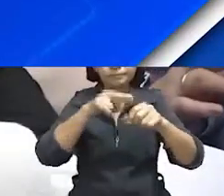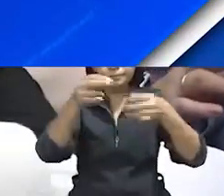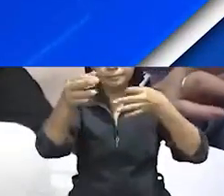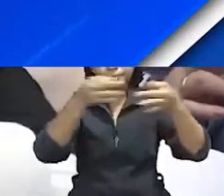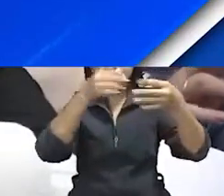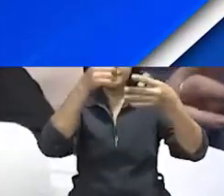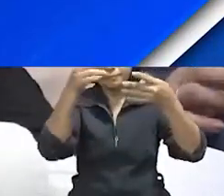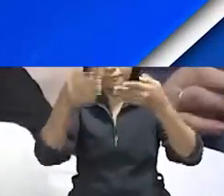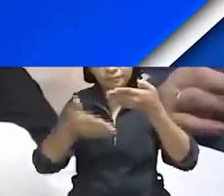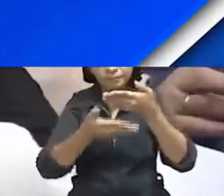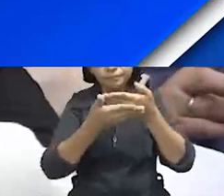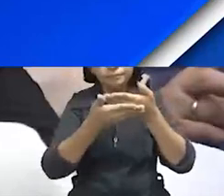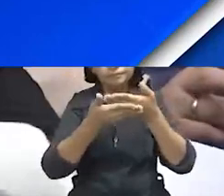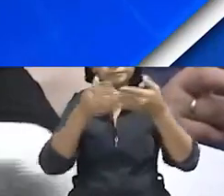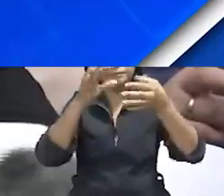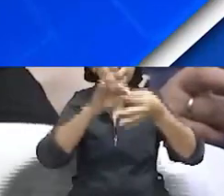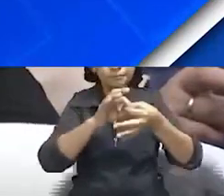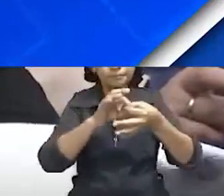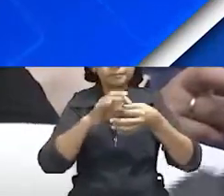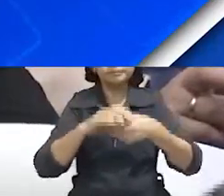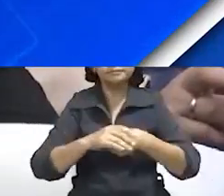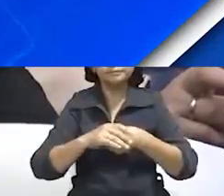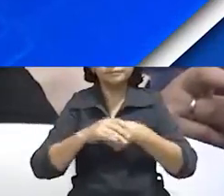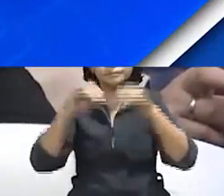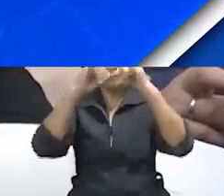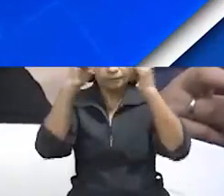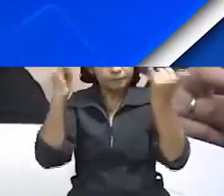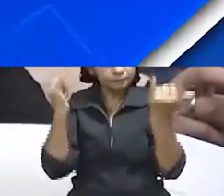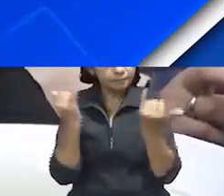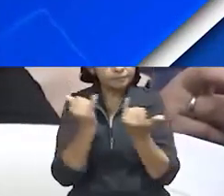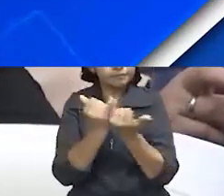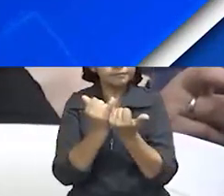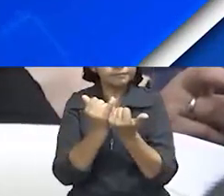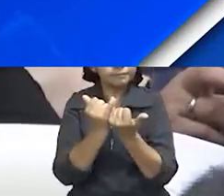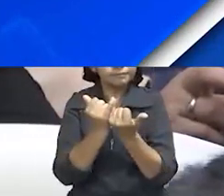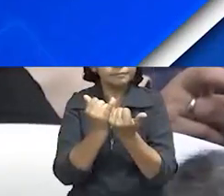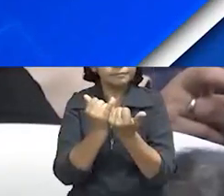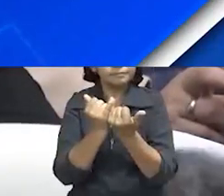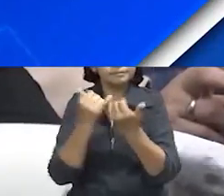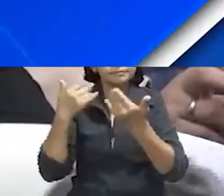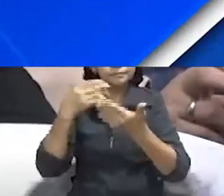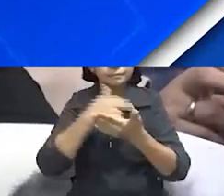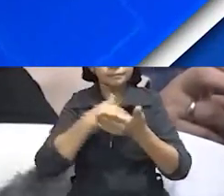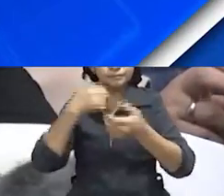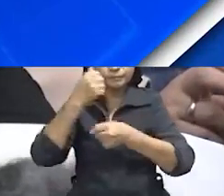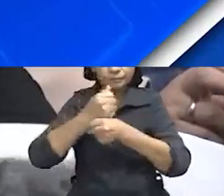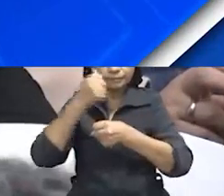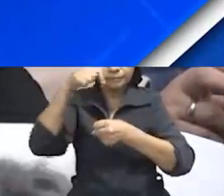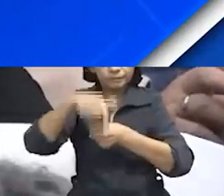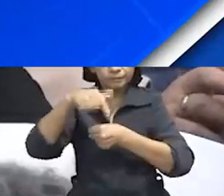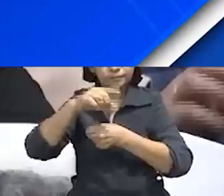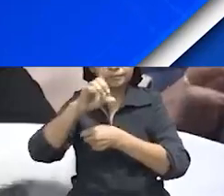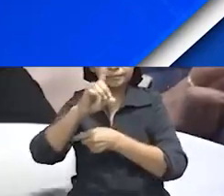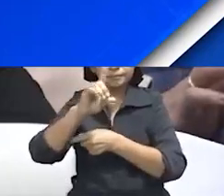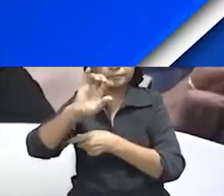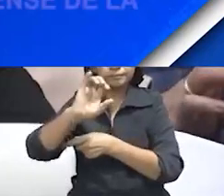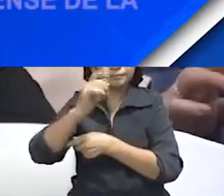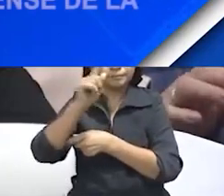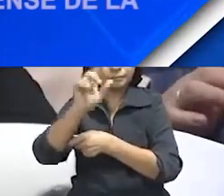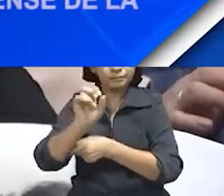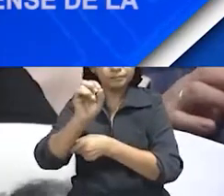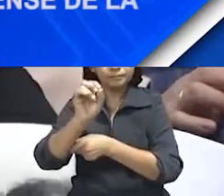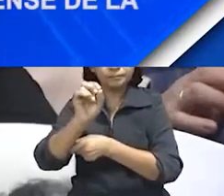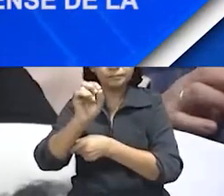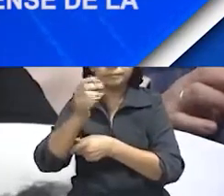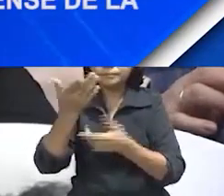detalladas en el anexo correspondiente. Instrumentos internacionales, durante la elaboración del presente digesto jurídico no